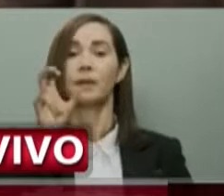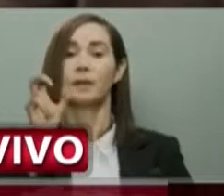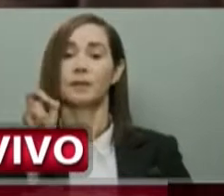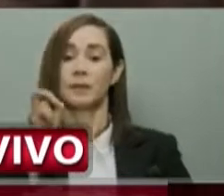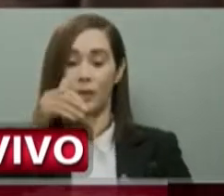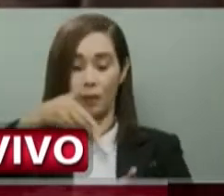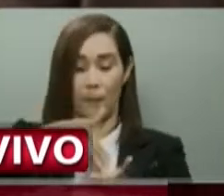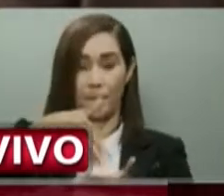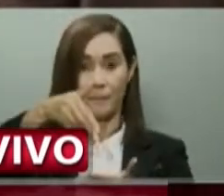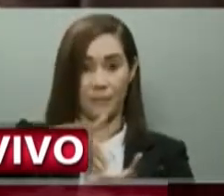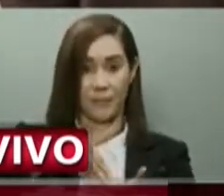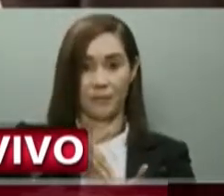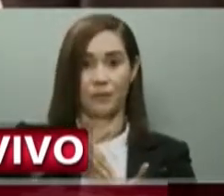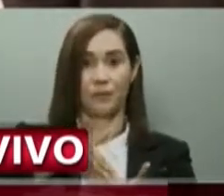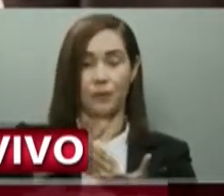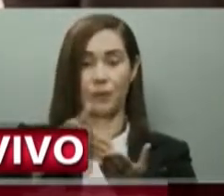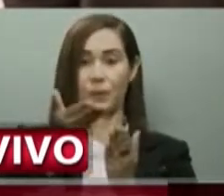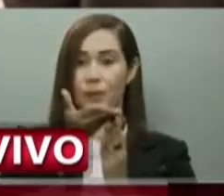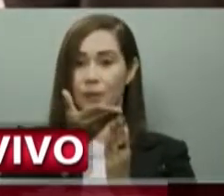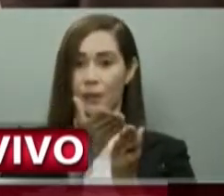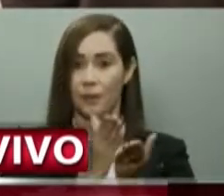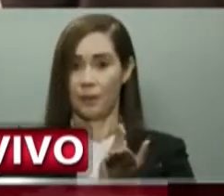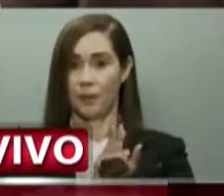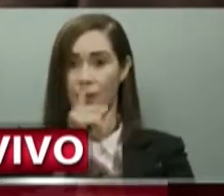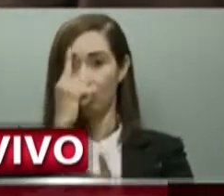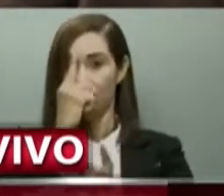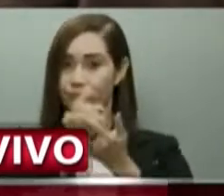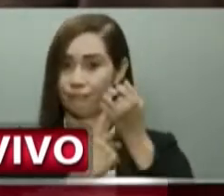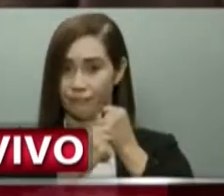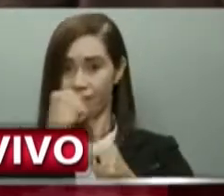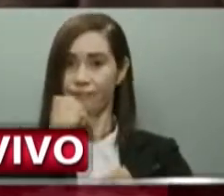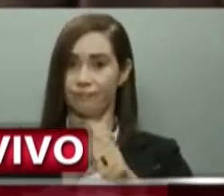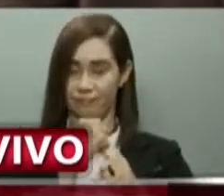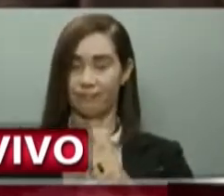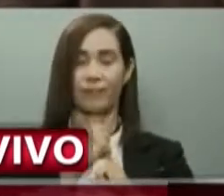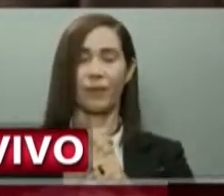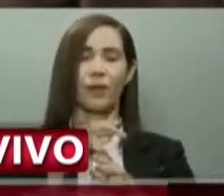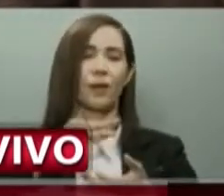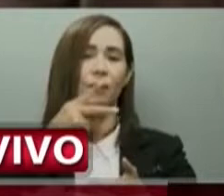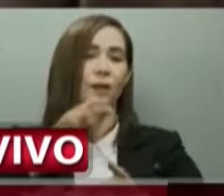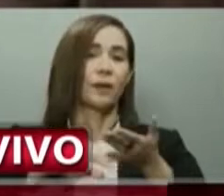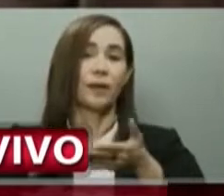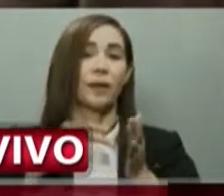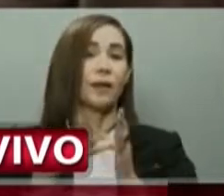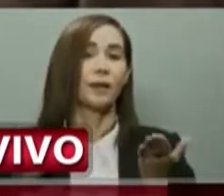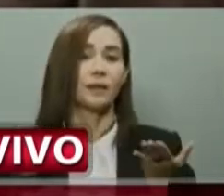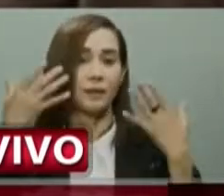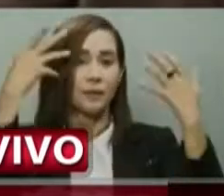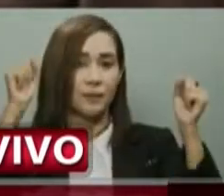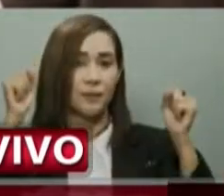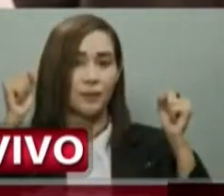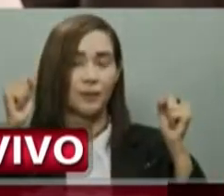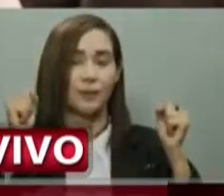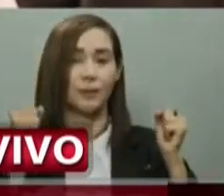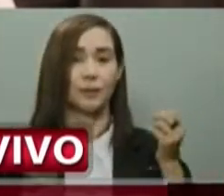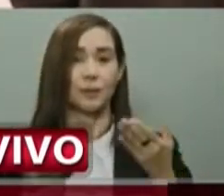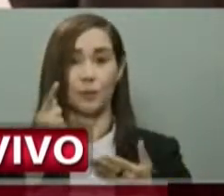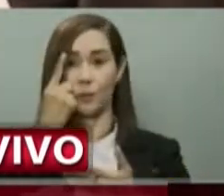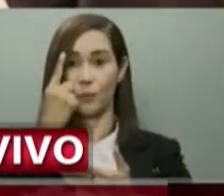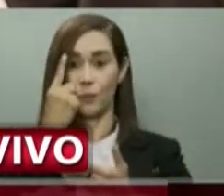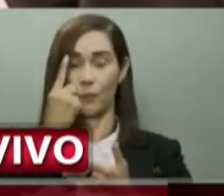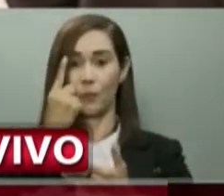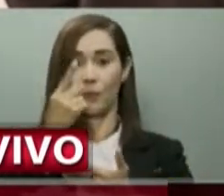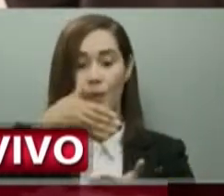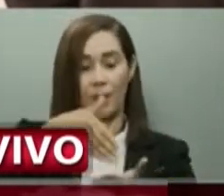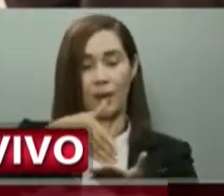300 millones de unidades en solo un año. Eso significa, señor presidente, casi un